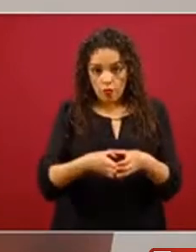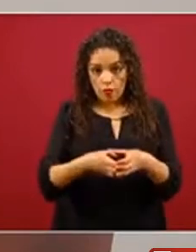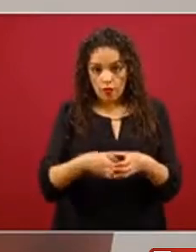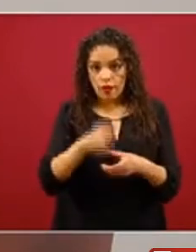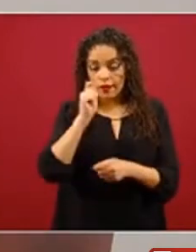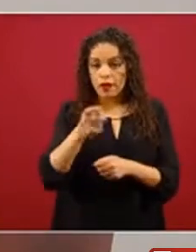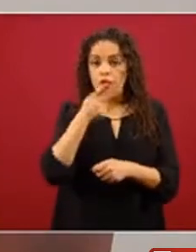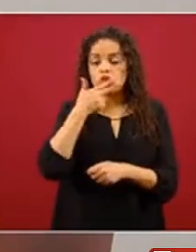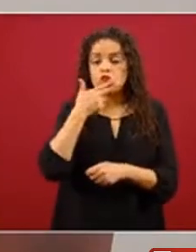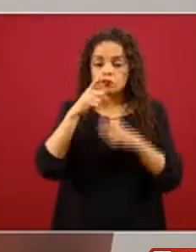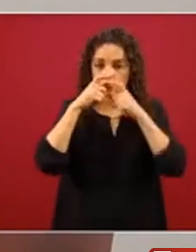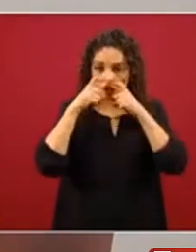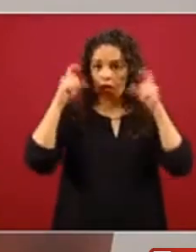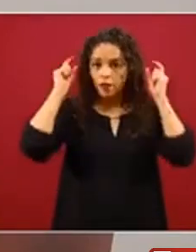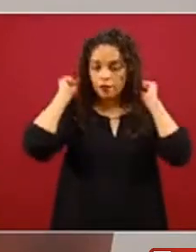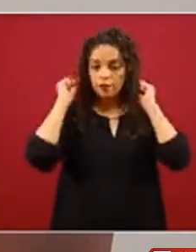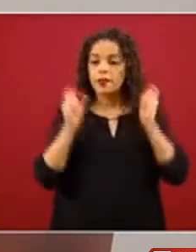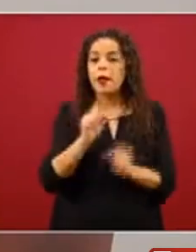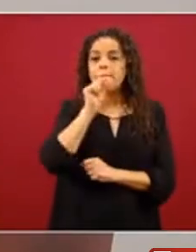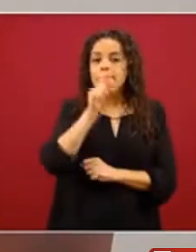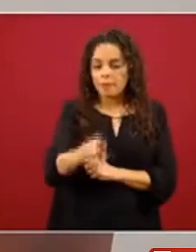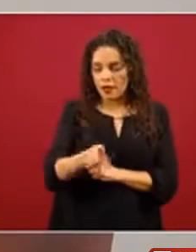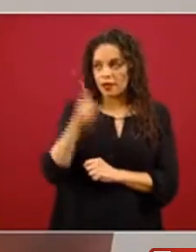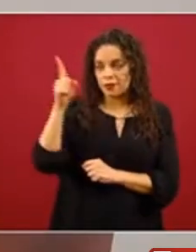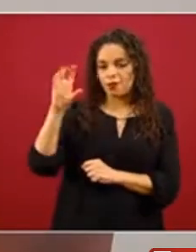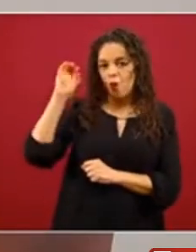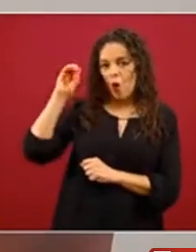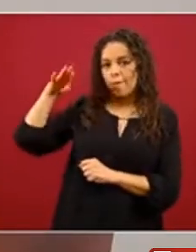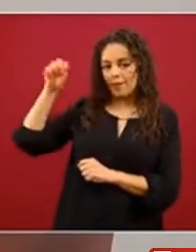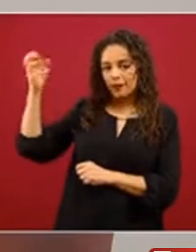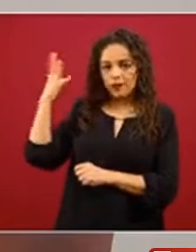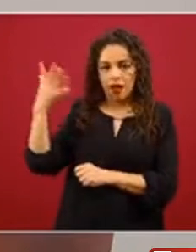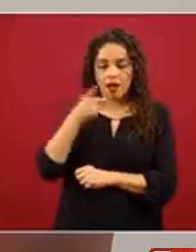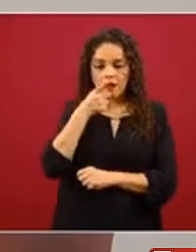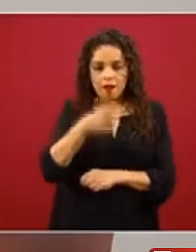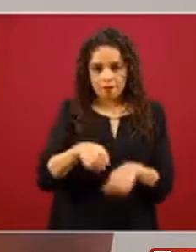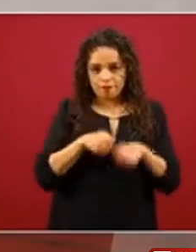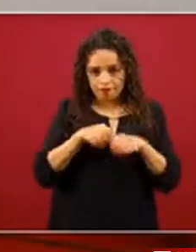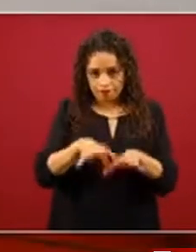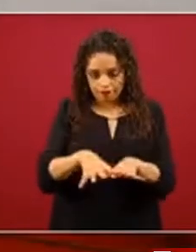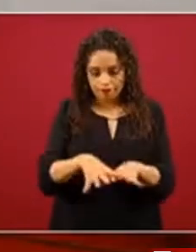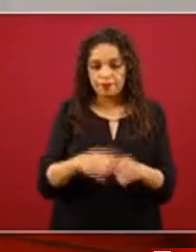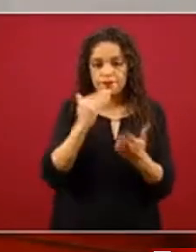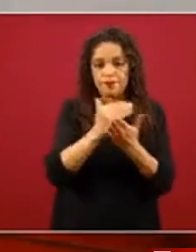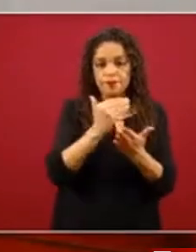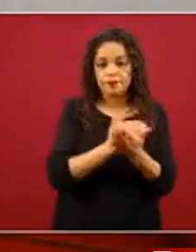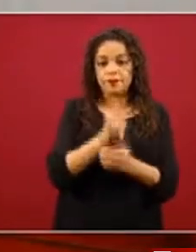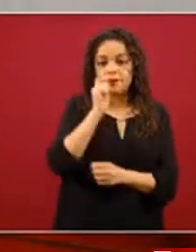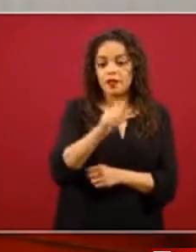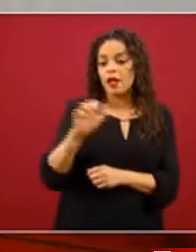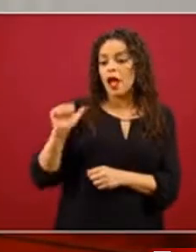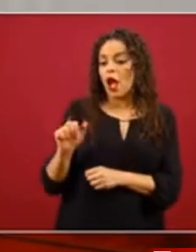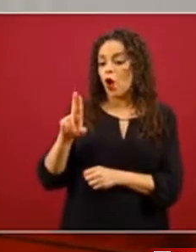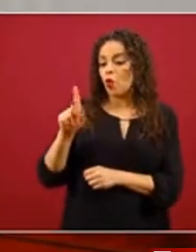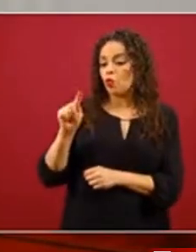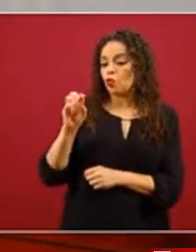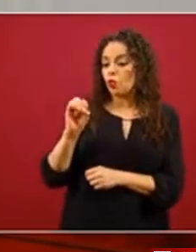este lineamiento de la Organización Mundial de la Salud y el primero es la autoinoculación, la